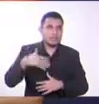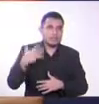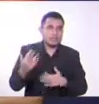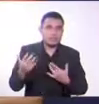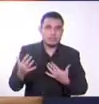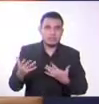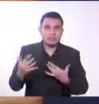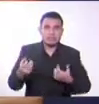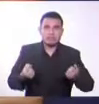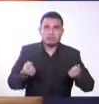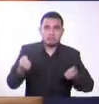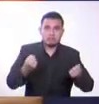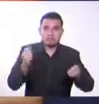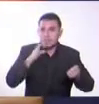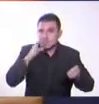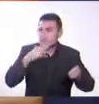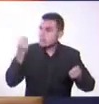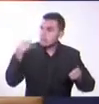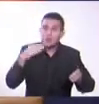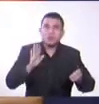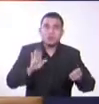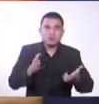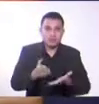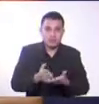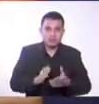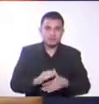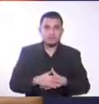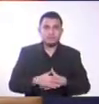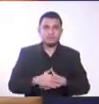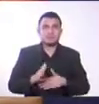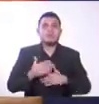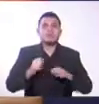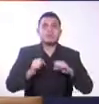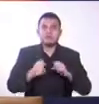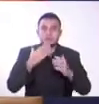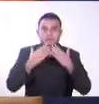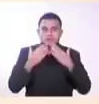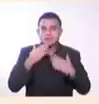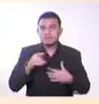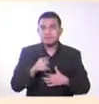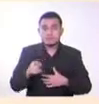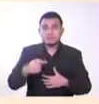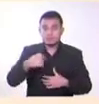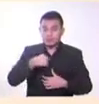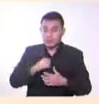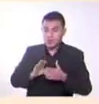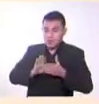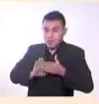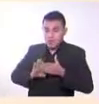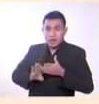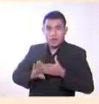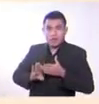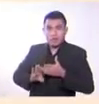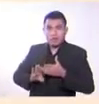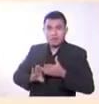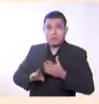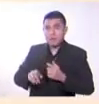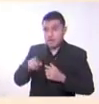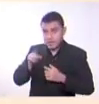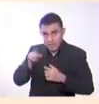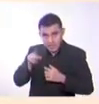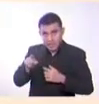¿verdad?, inalcanzable. Pero bien, ¿qué podríamos mencionar de esto? Que yo pago un tributo para un